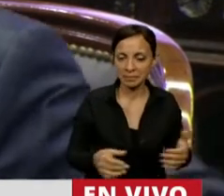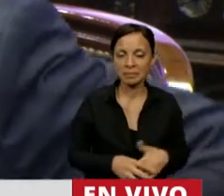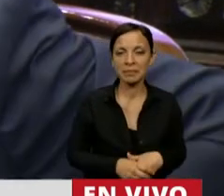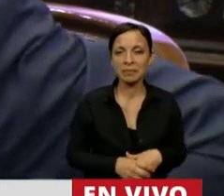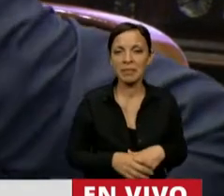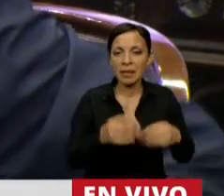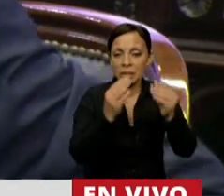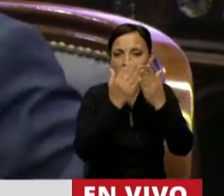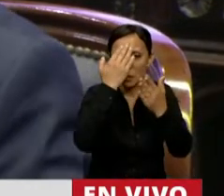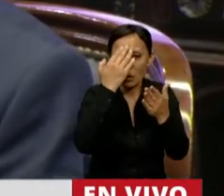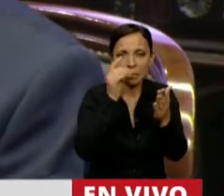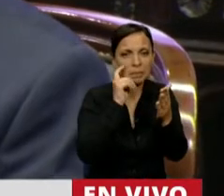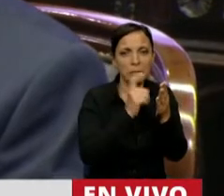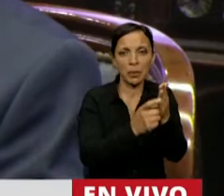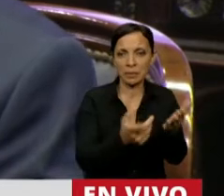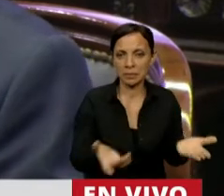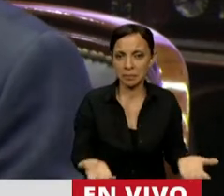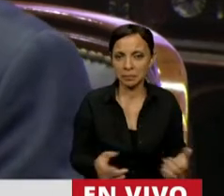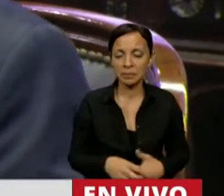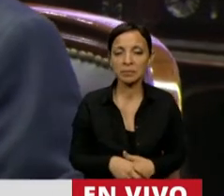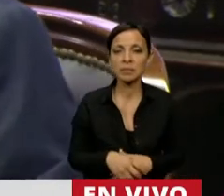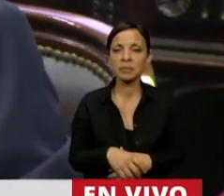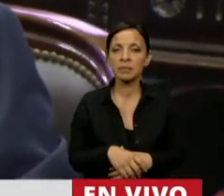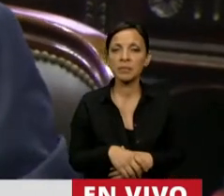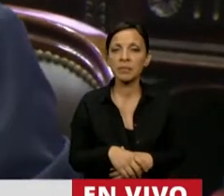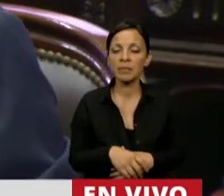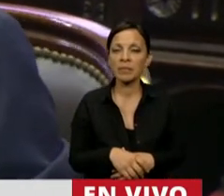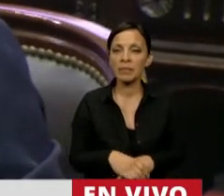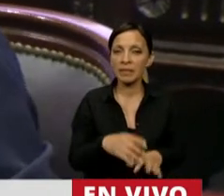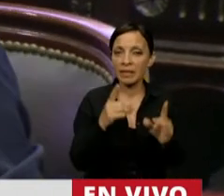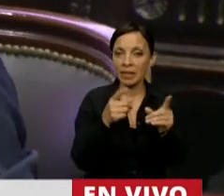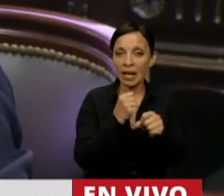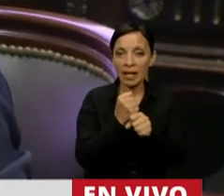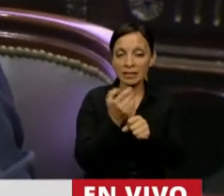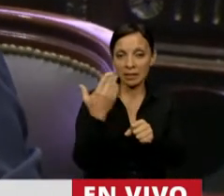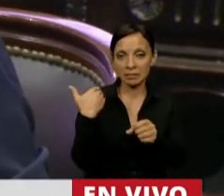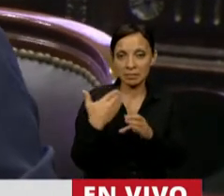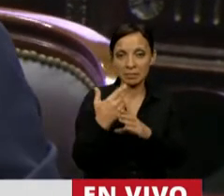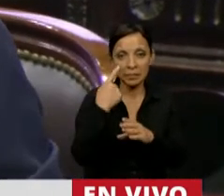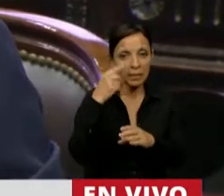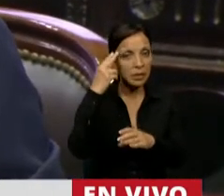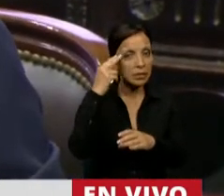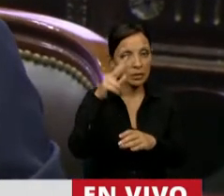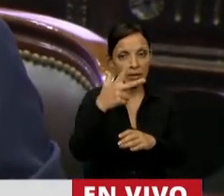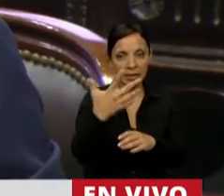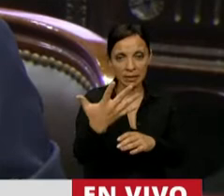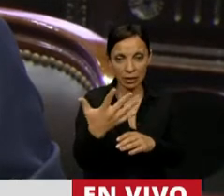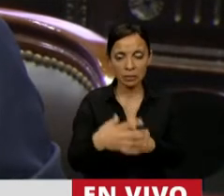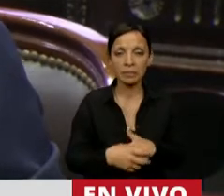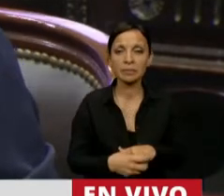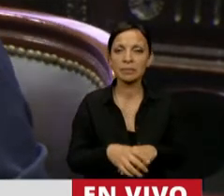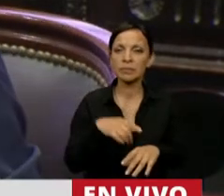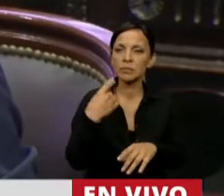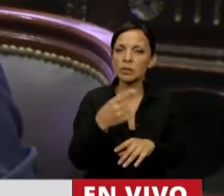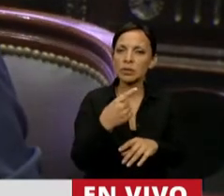es inconstitucional. Mire, señor presidente, hasta 1935, vamos a